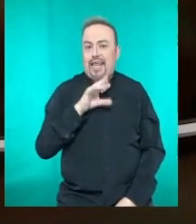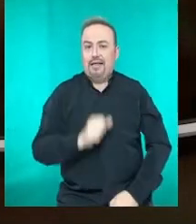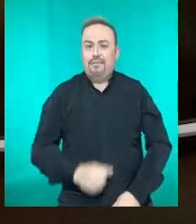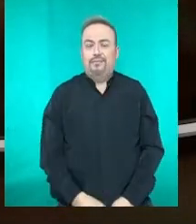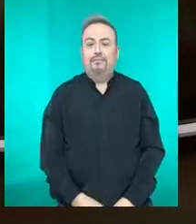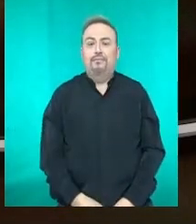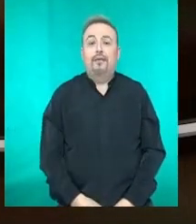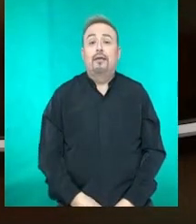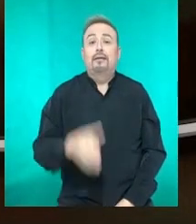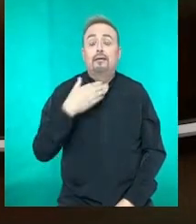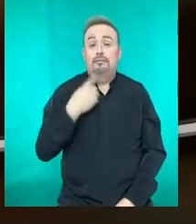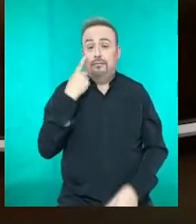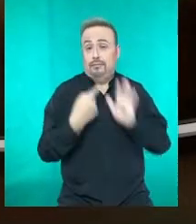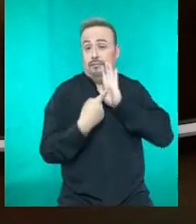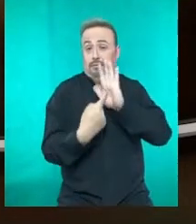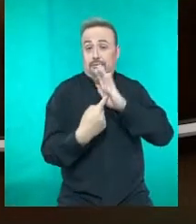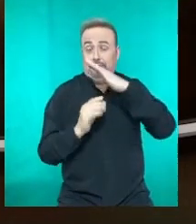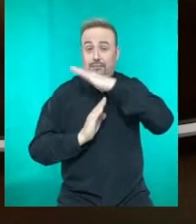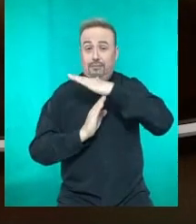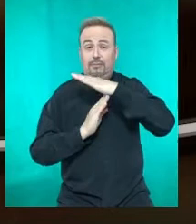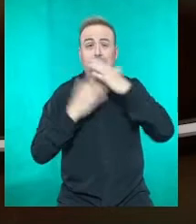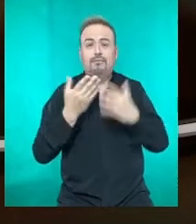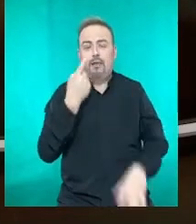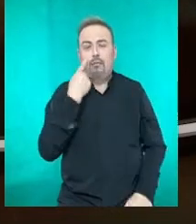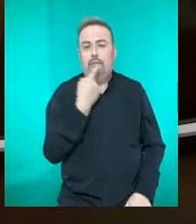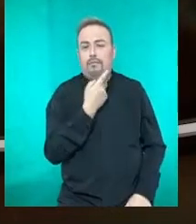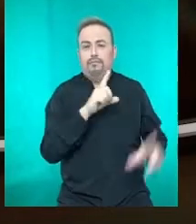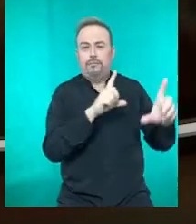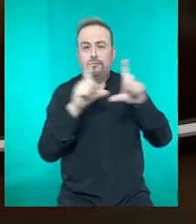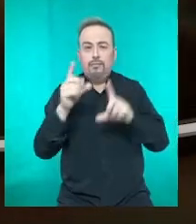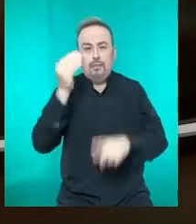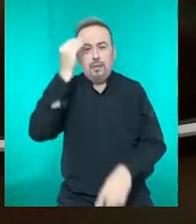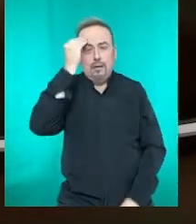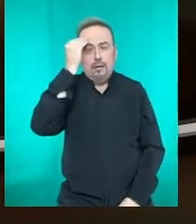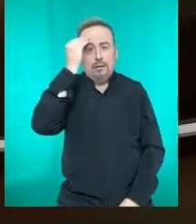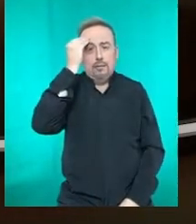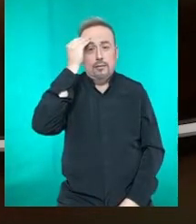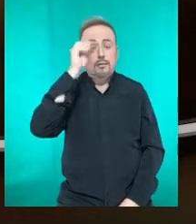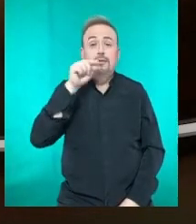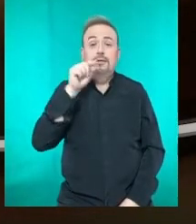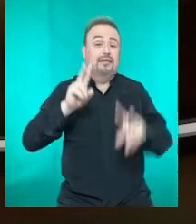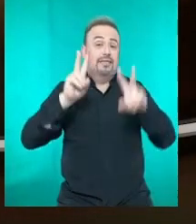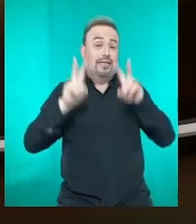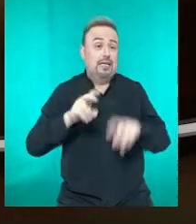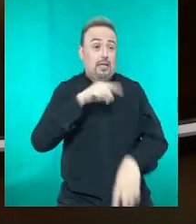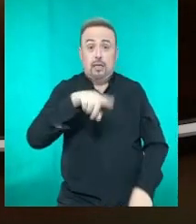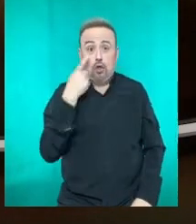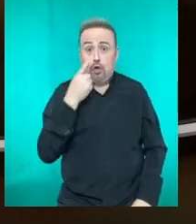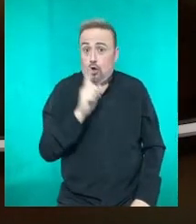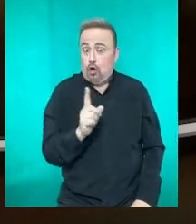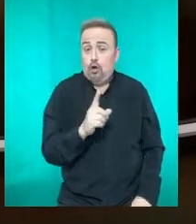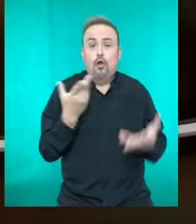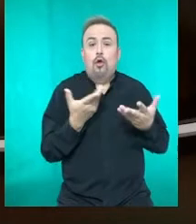Quiero hacer esta pequeña pausa aquí para recordar o introducir en este tema a quienes no lo conozcan a lo que se denomina